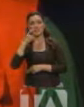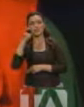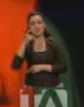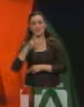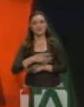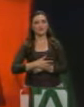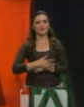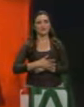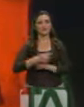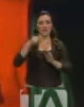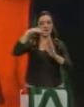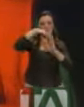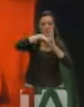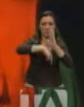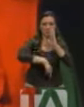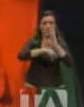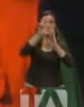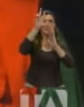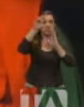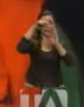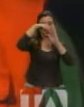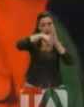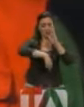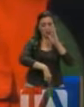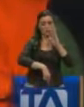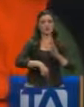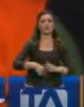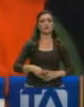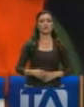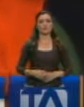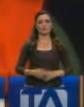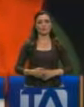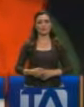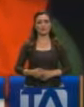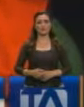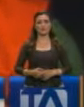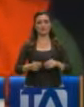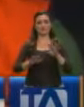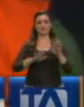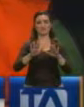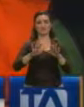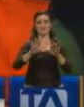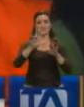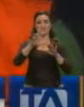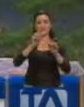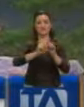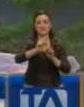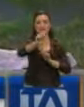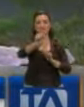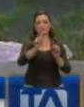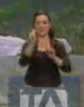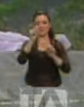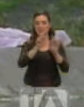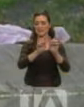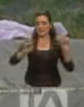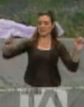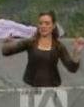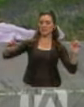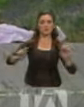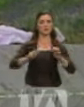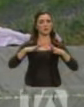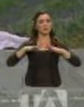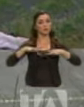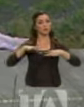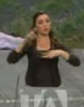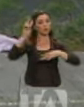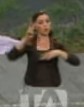Aproximadamente 3 metros de profundidad y... estimado de 30 de largo por 10 de ancho. En estas vacaciones, los 2